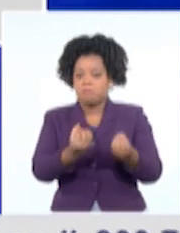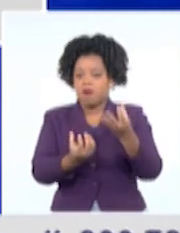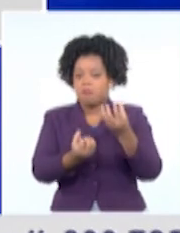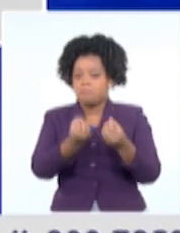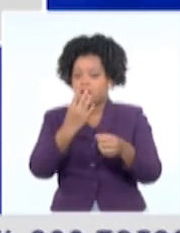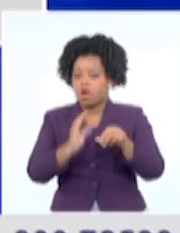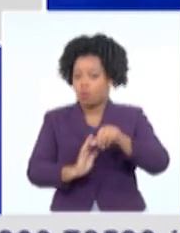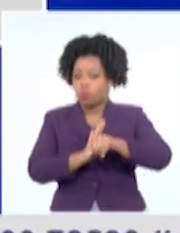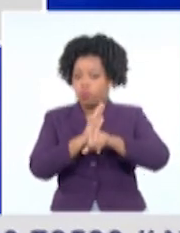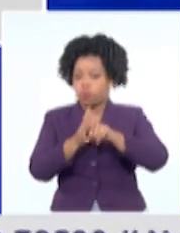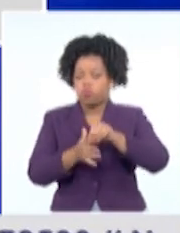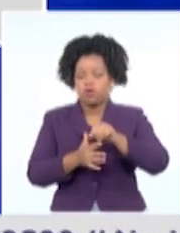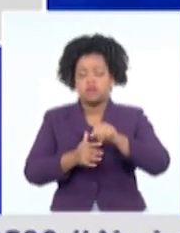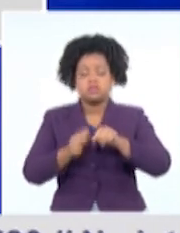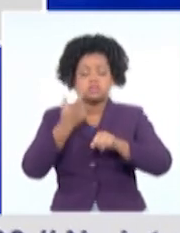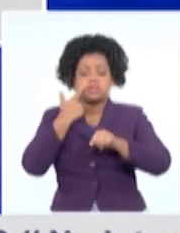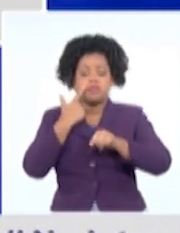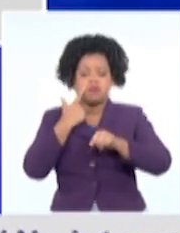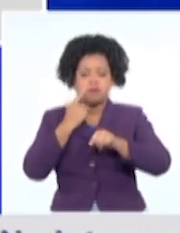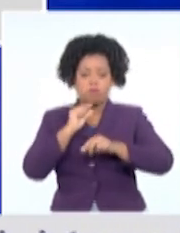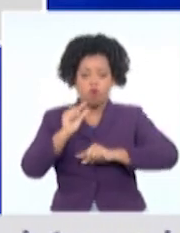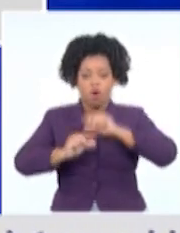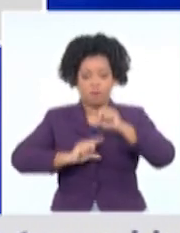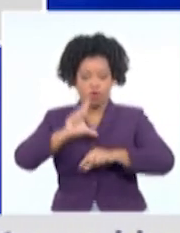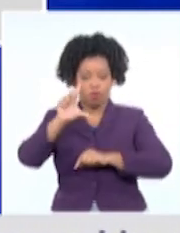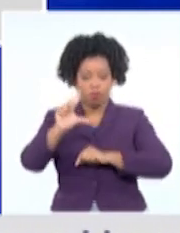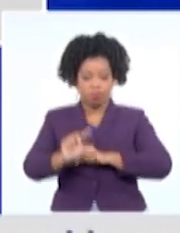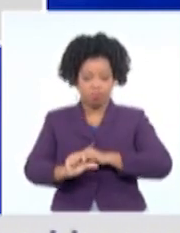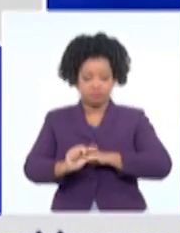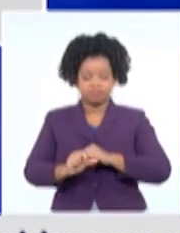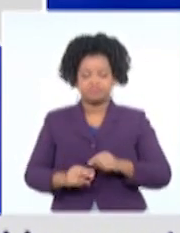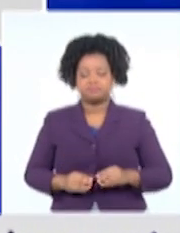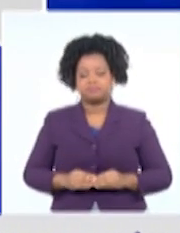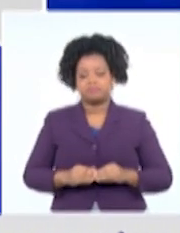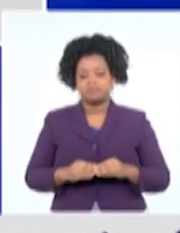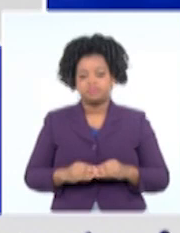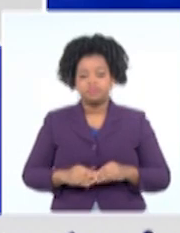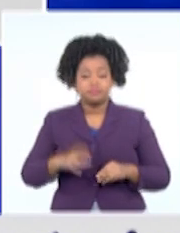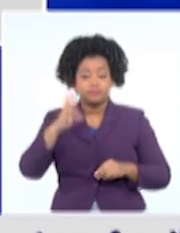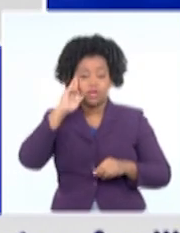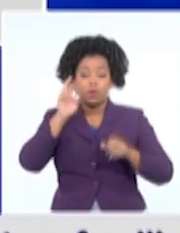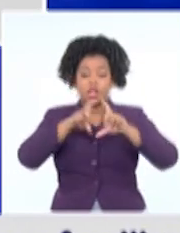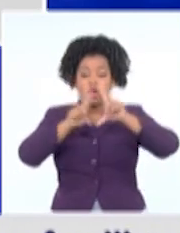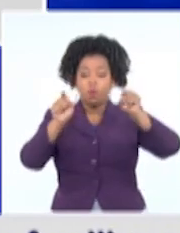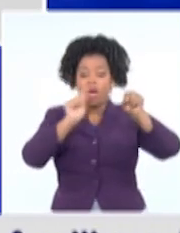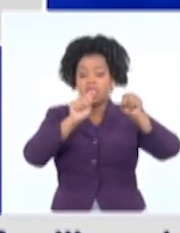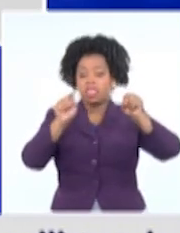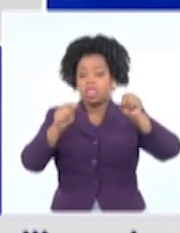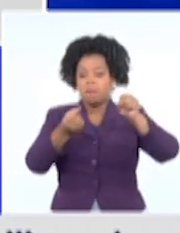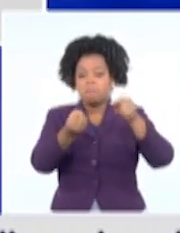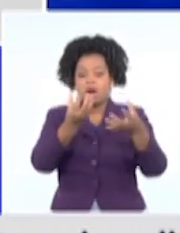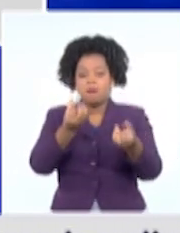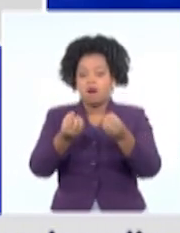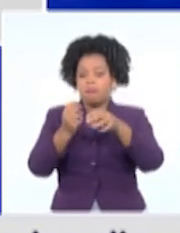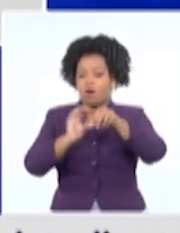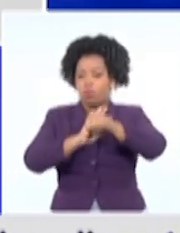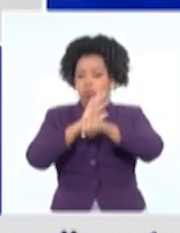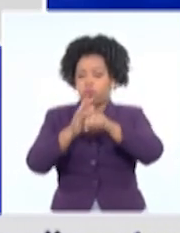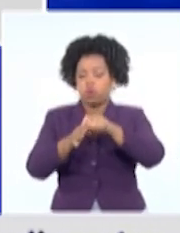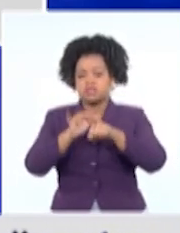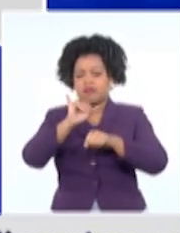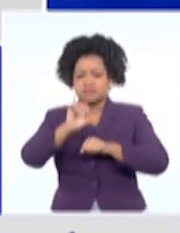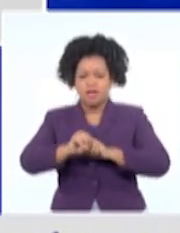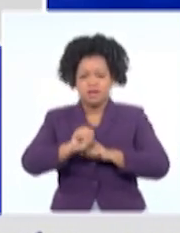que va disminuyendo. Esto llegamos a tener más de 60, 70 eventos activos en un